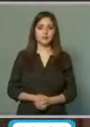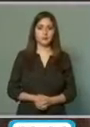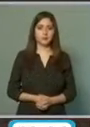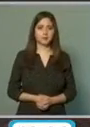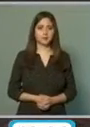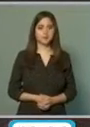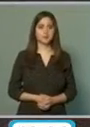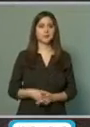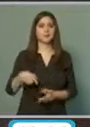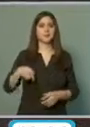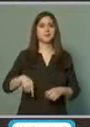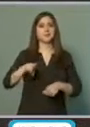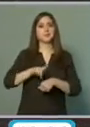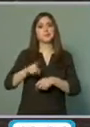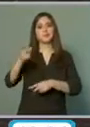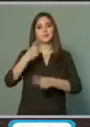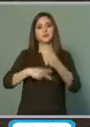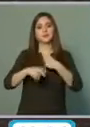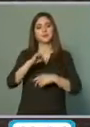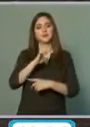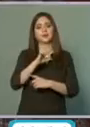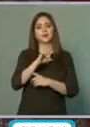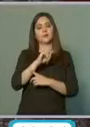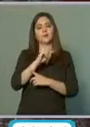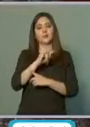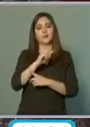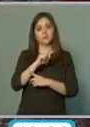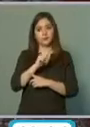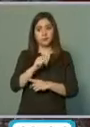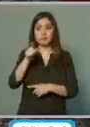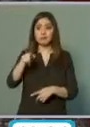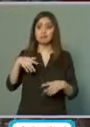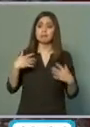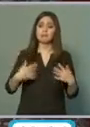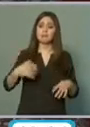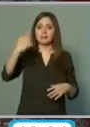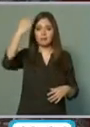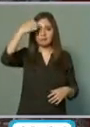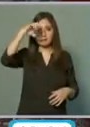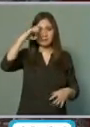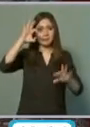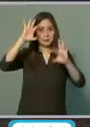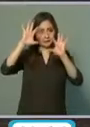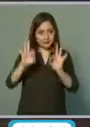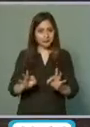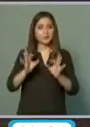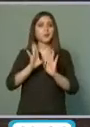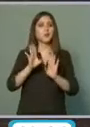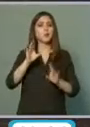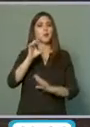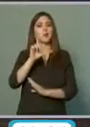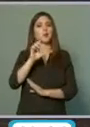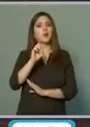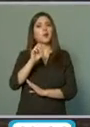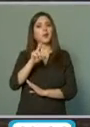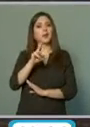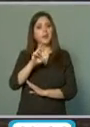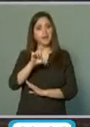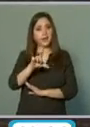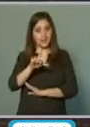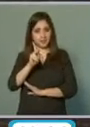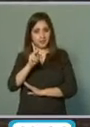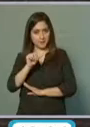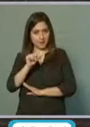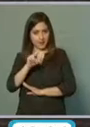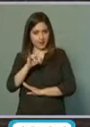Y bien, ya está con nosotros aquí Eloísa Amezcua, expertise de L'Oréal Paris. Bienvenida. Buenos días, Eloísa. Buenos